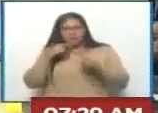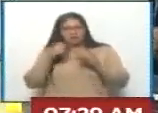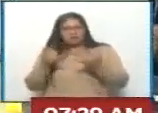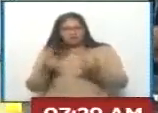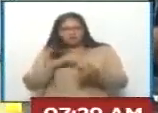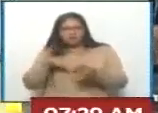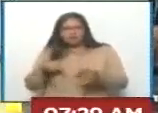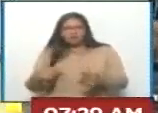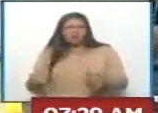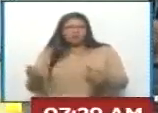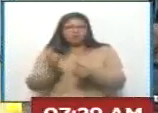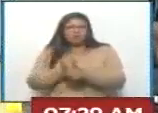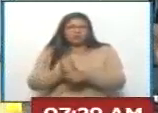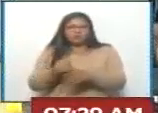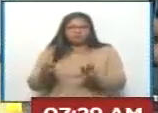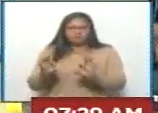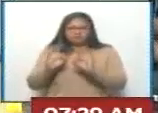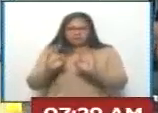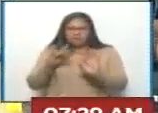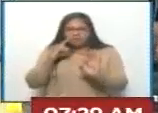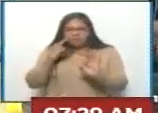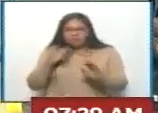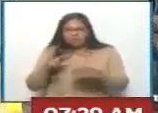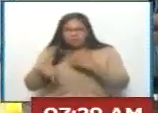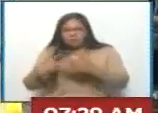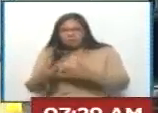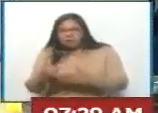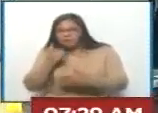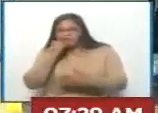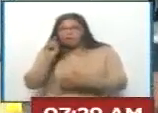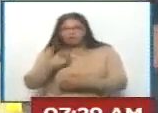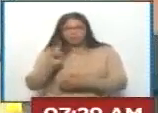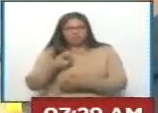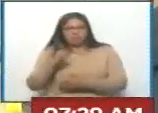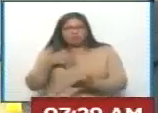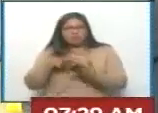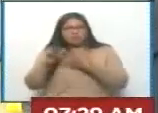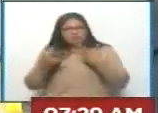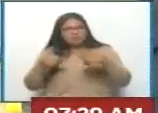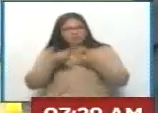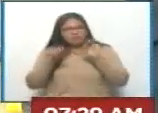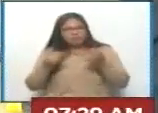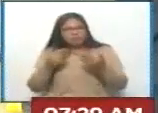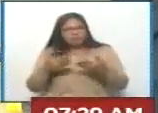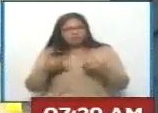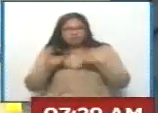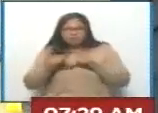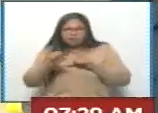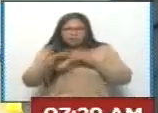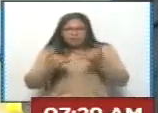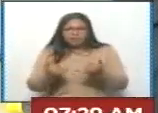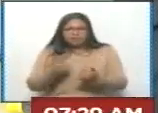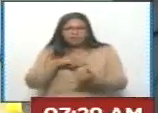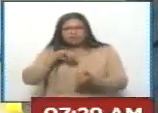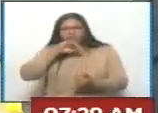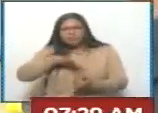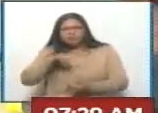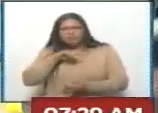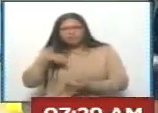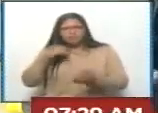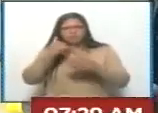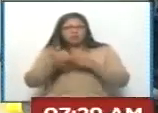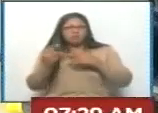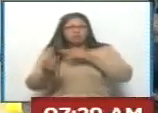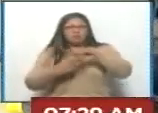retomamos para precisamente no tropezar con los mismos errores y garantizar la continuidad histórica de nuestros programas revolucionarios.